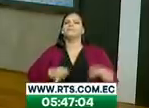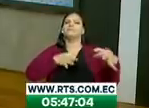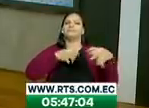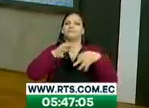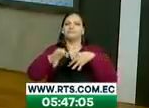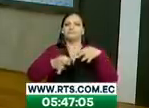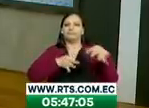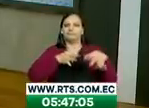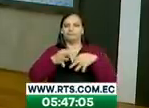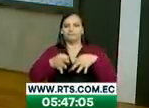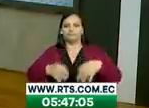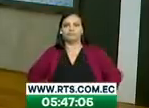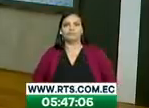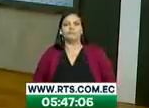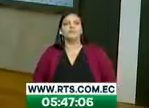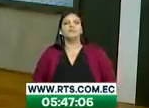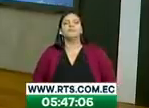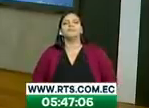y en